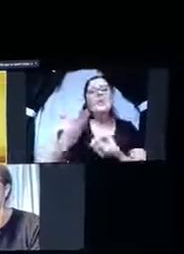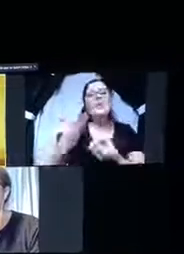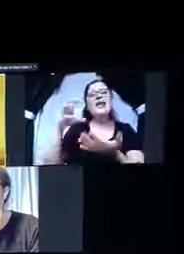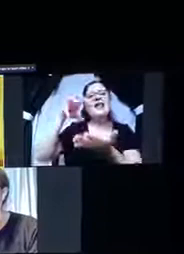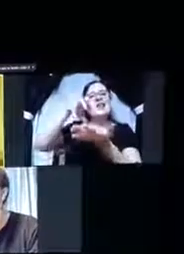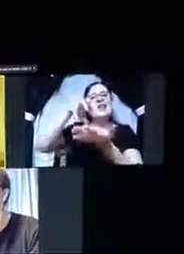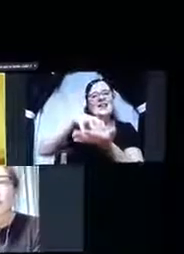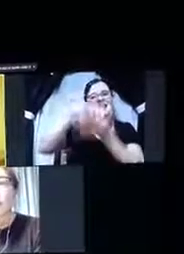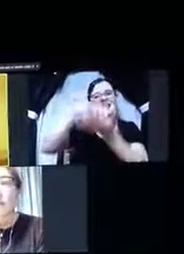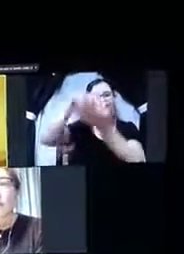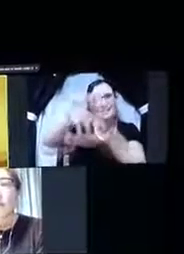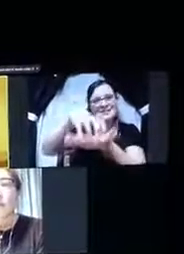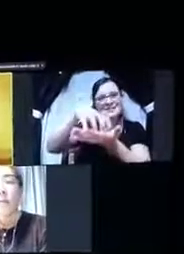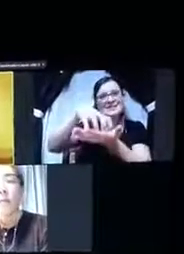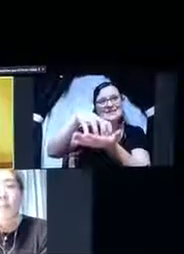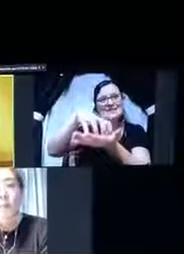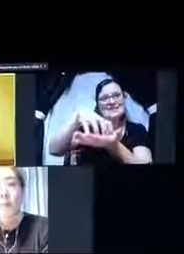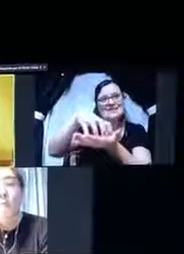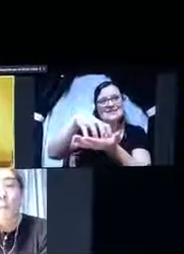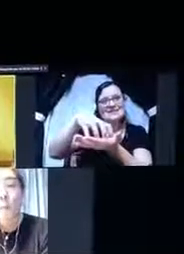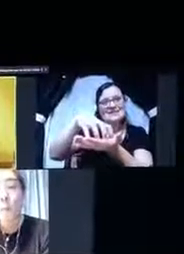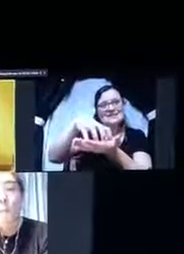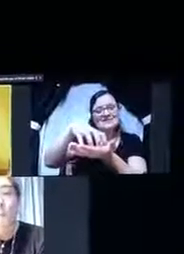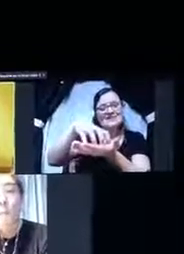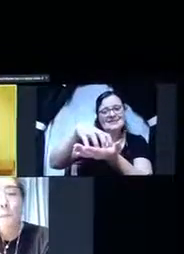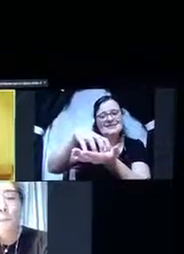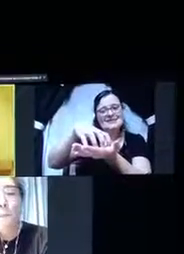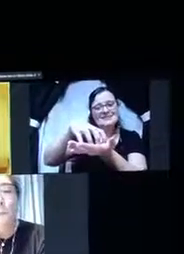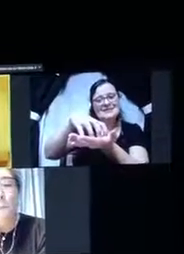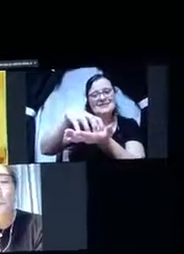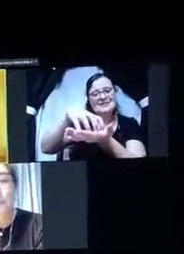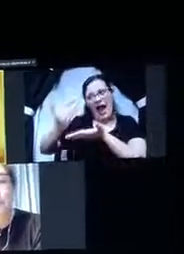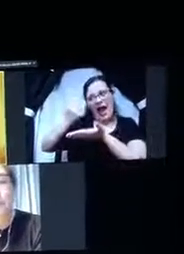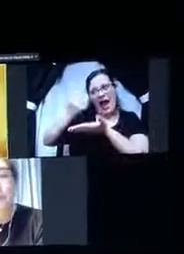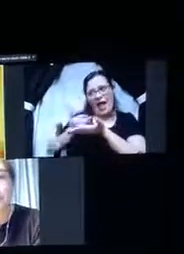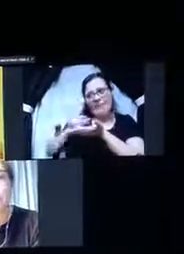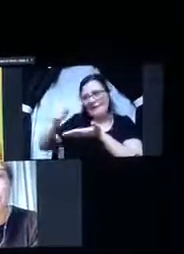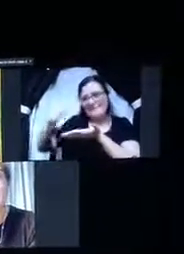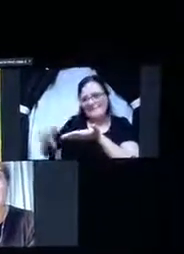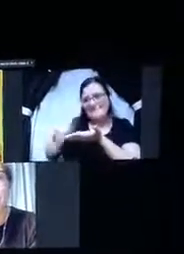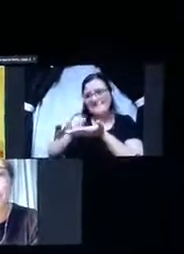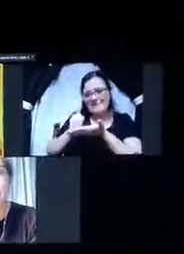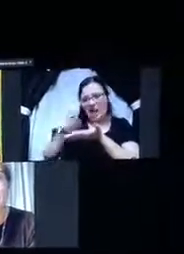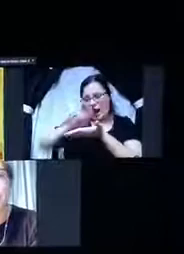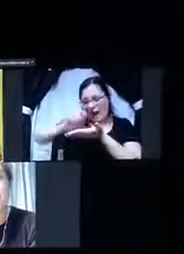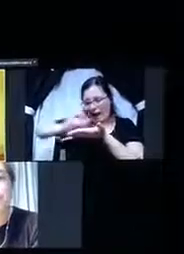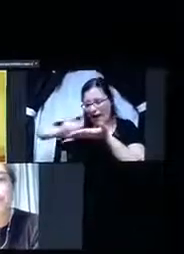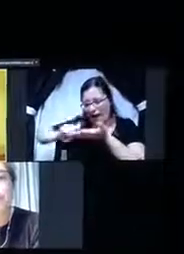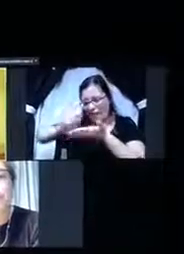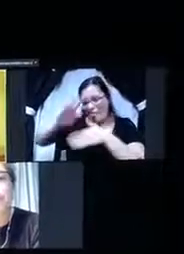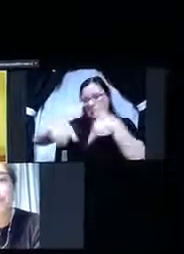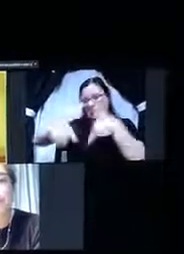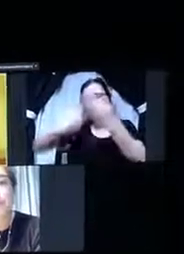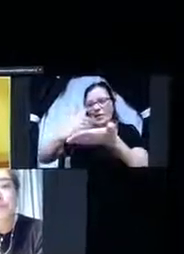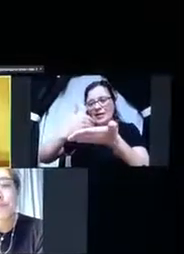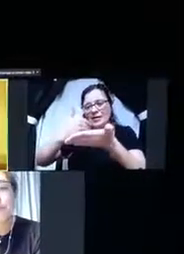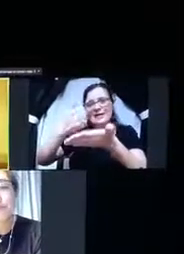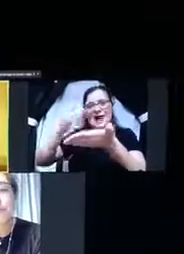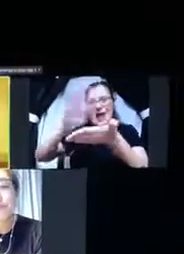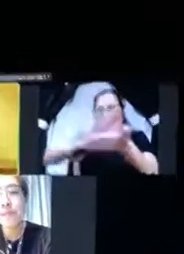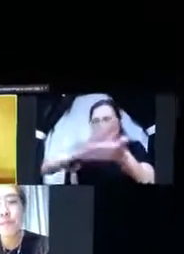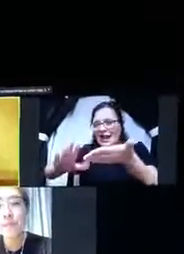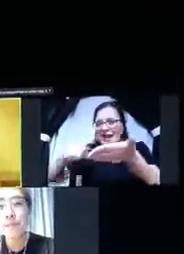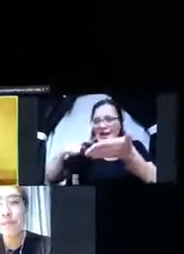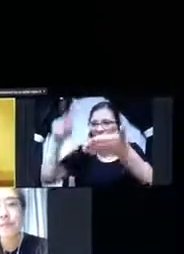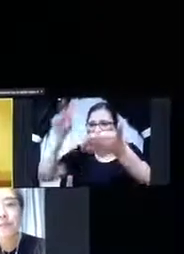armaron registrando preintervención y postintervención. En esto, Helen, quiero que vos cuentes lo que es